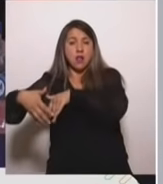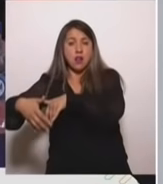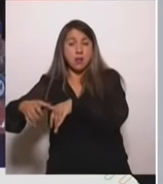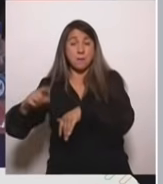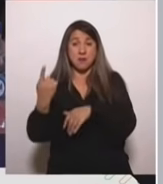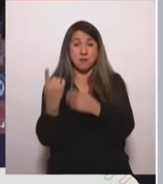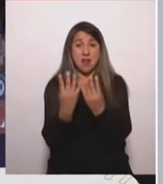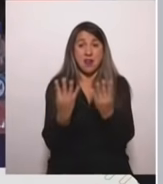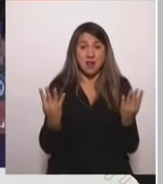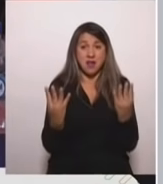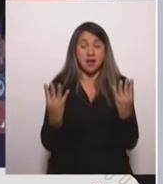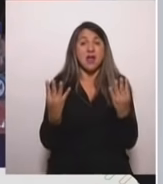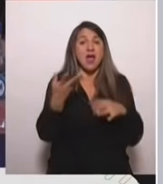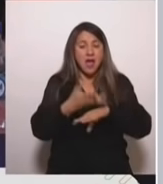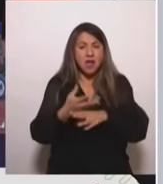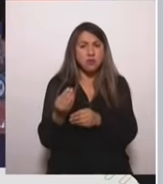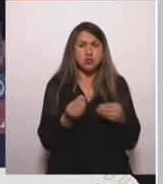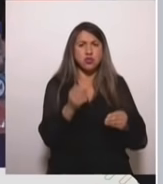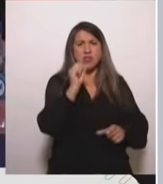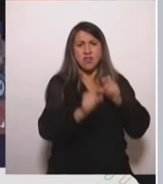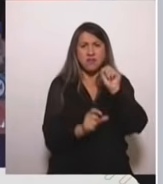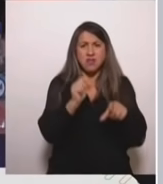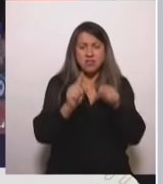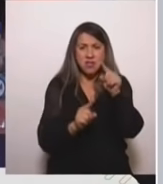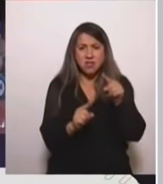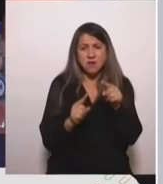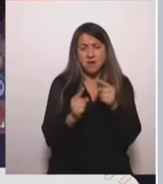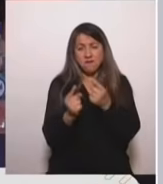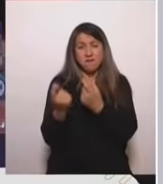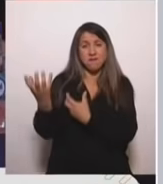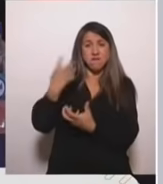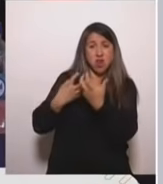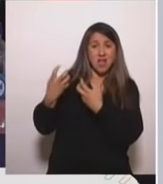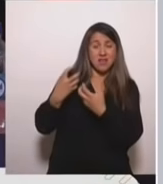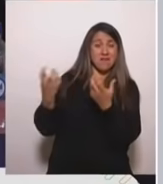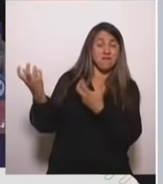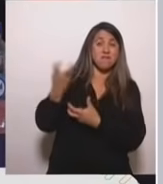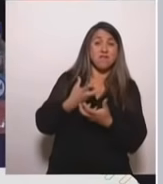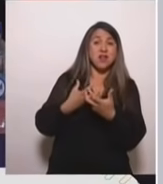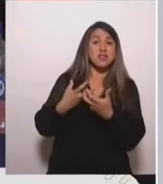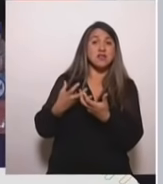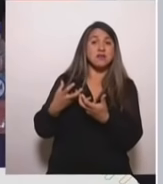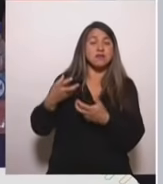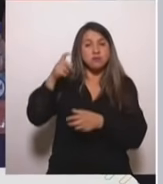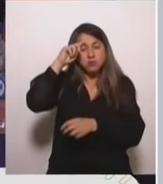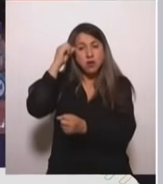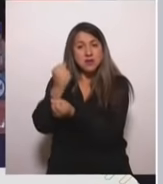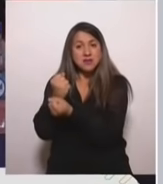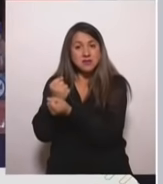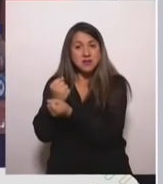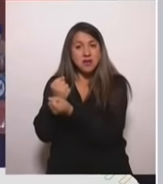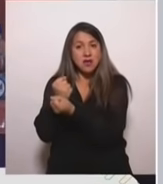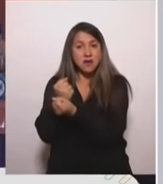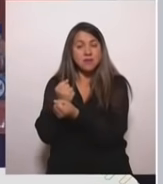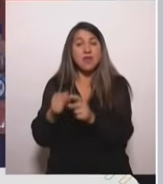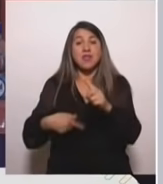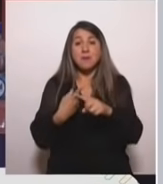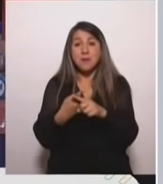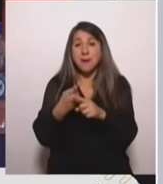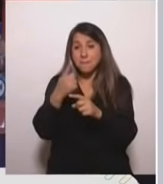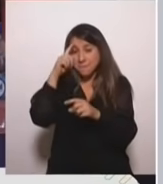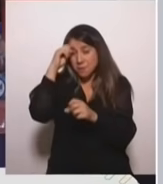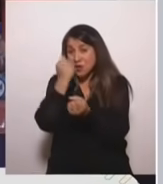octubre de 2019. No nos olvidemos que durante el último periodo del